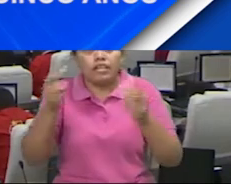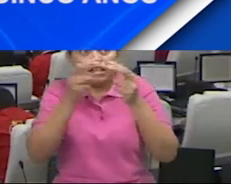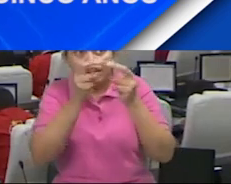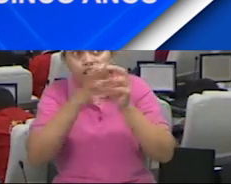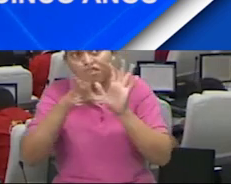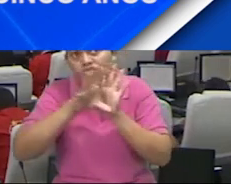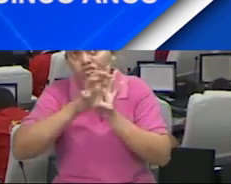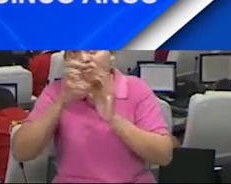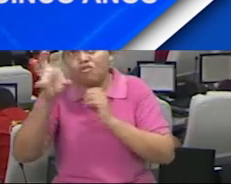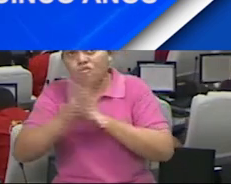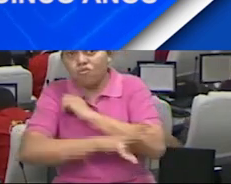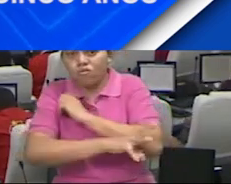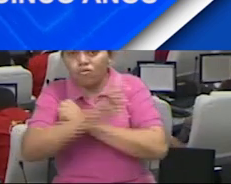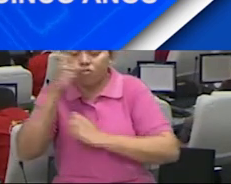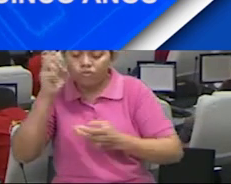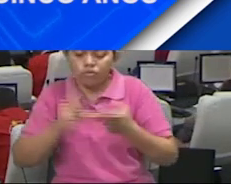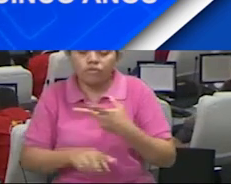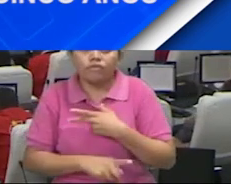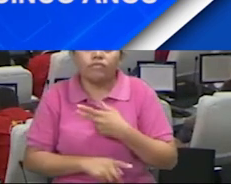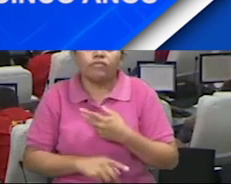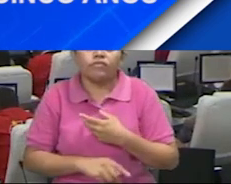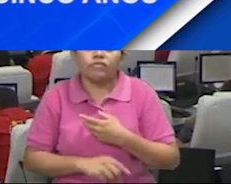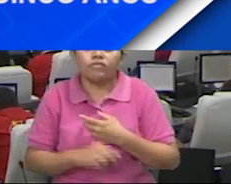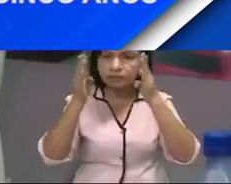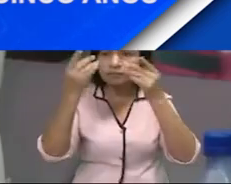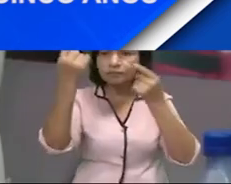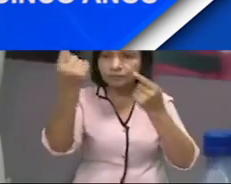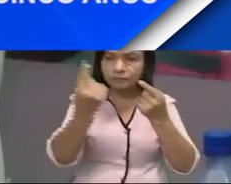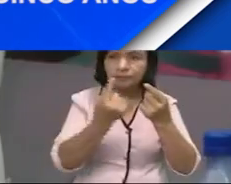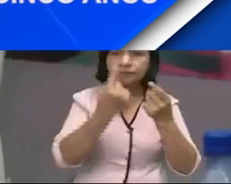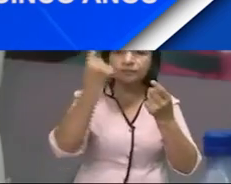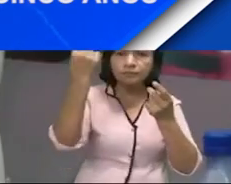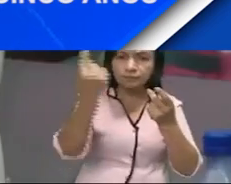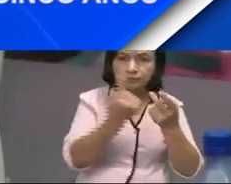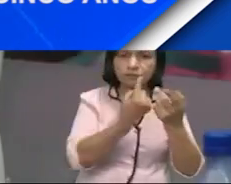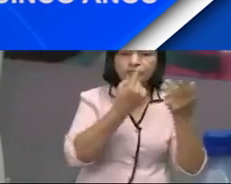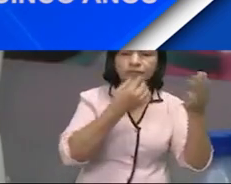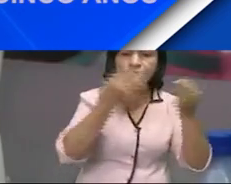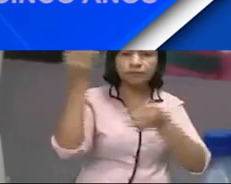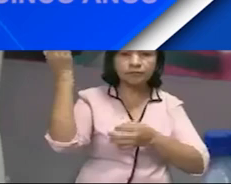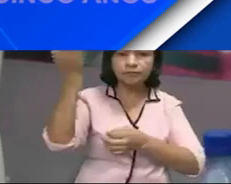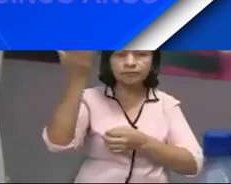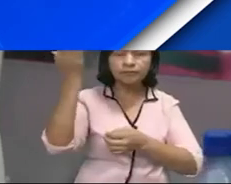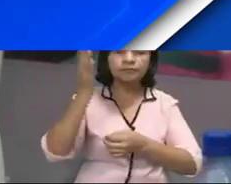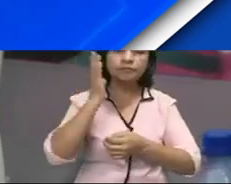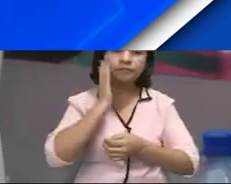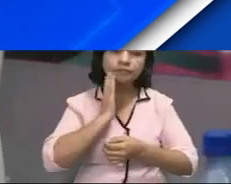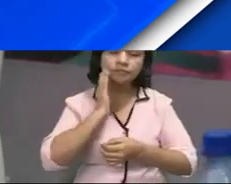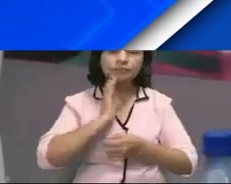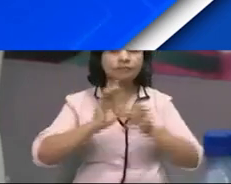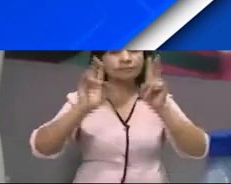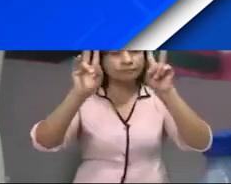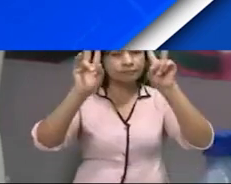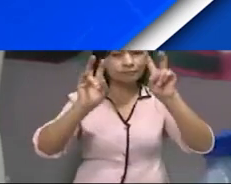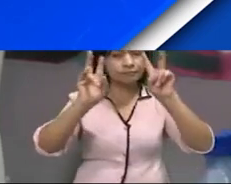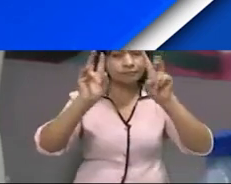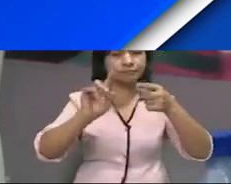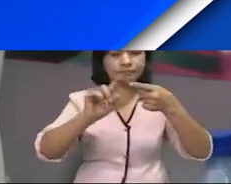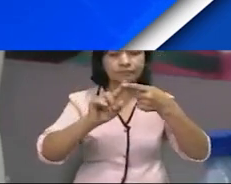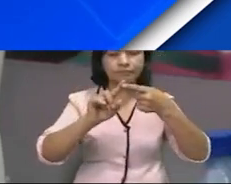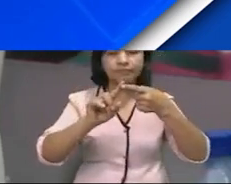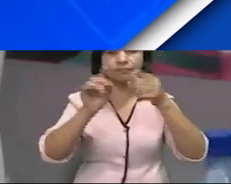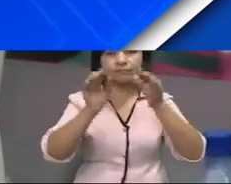candidata. Se escuchó a cada candidato y candidata exponer sus expertise sobre la materia, que